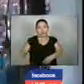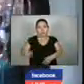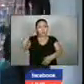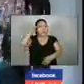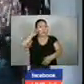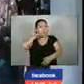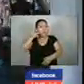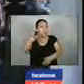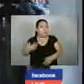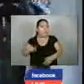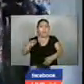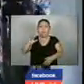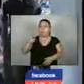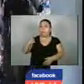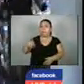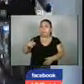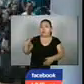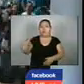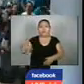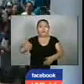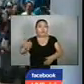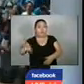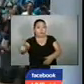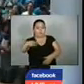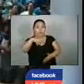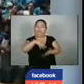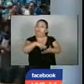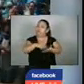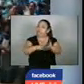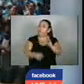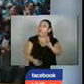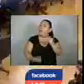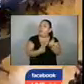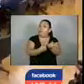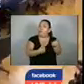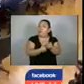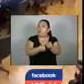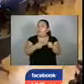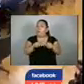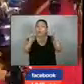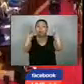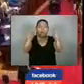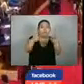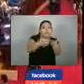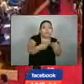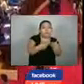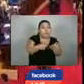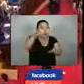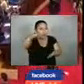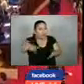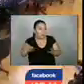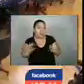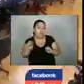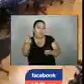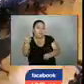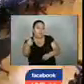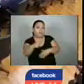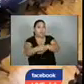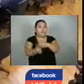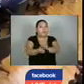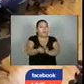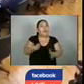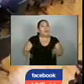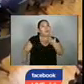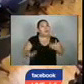3 años de gestión es respaldada por buena parte de la población, y aunque no es un tema que se discute en el Pleno Legislativo, no descarta